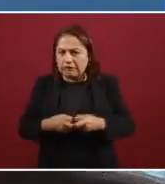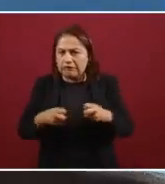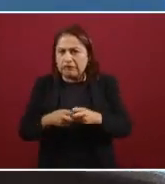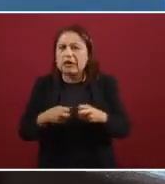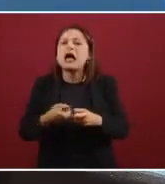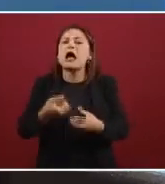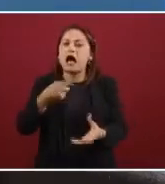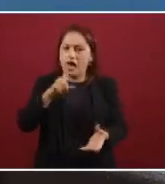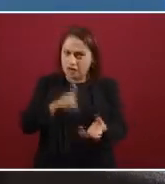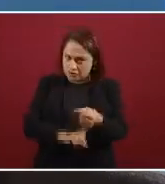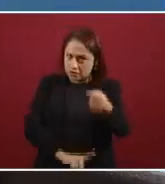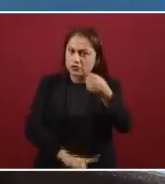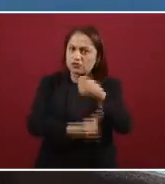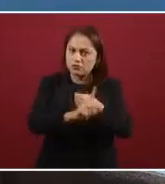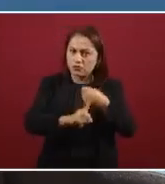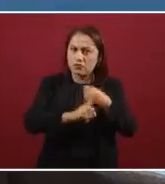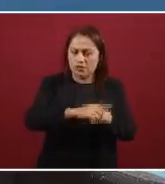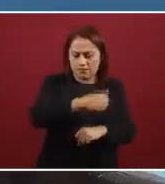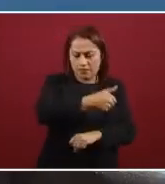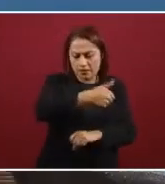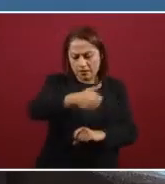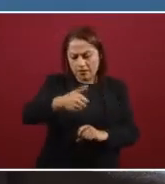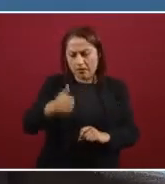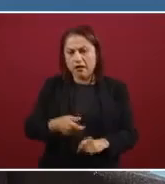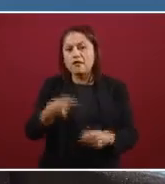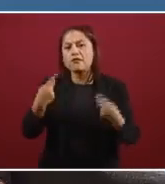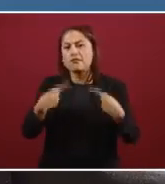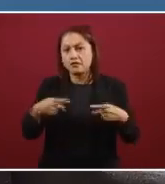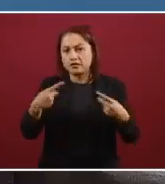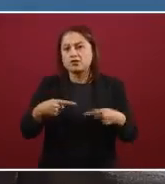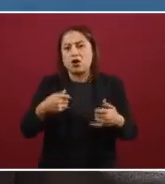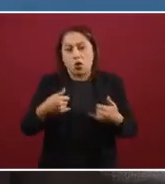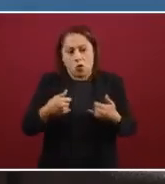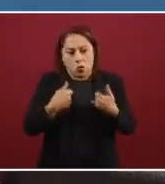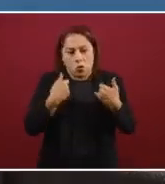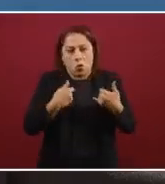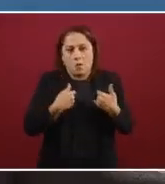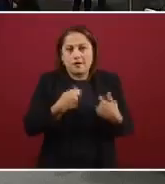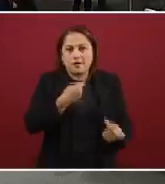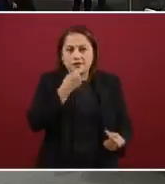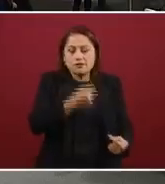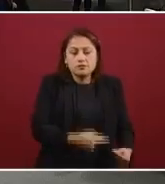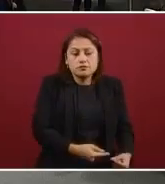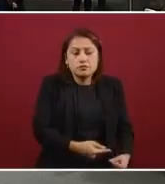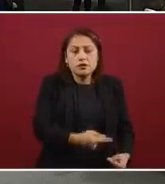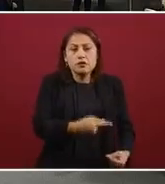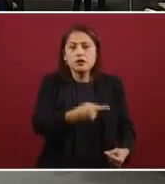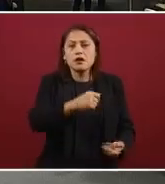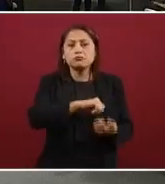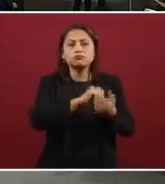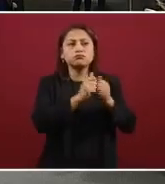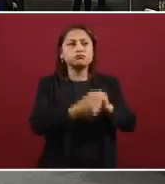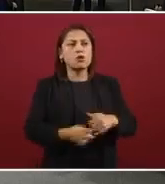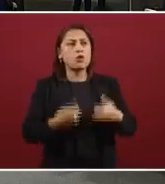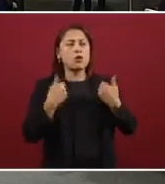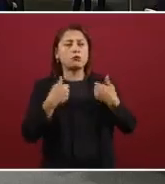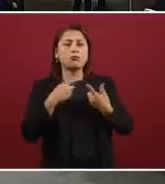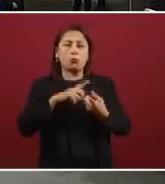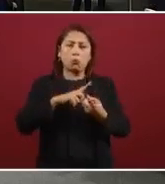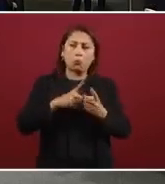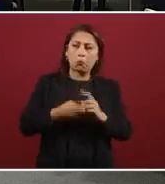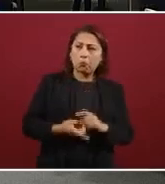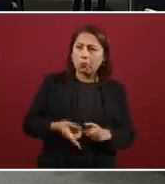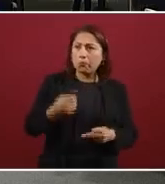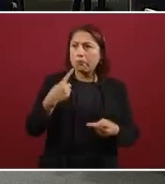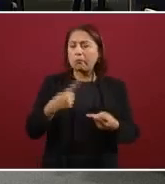y psicofuncionales de esta juventud que va creciendo en ese vacío, insisto, emocional,